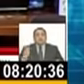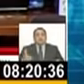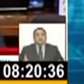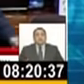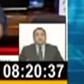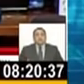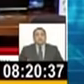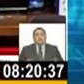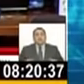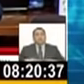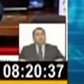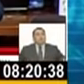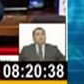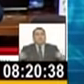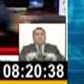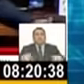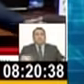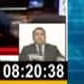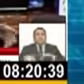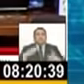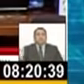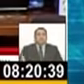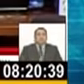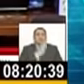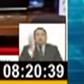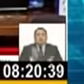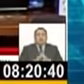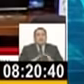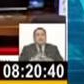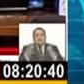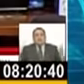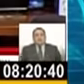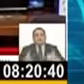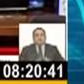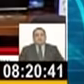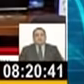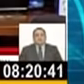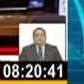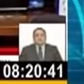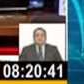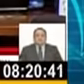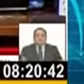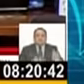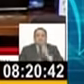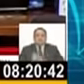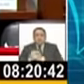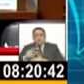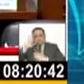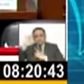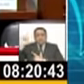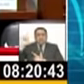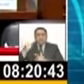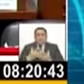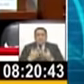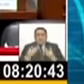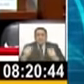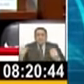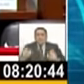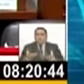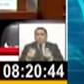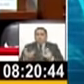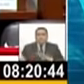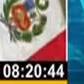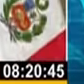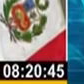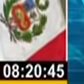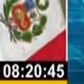mañana, en realidad, y se contaban los votos, no se alcanzaban. ¿Cuál considera usted que ha sido el factor determinante para